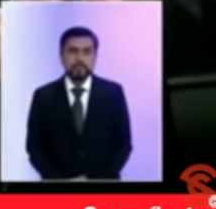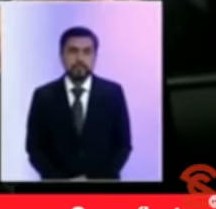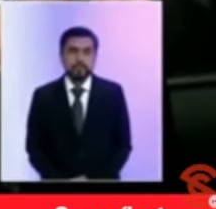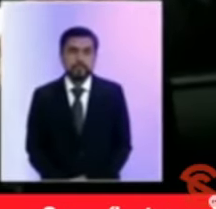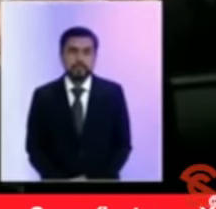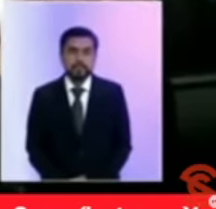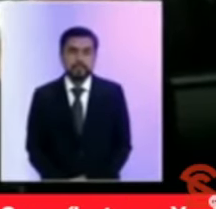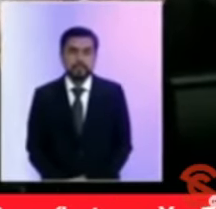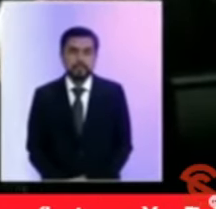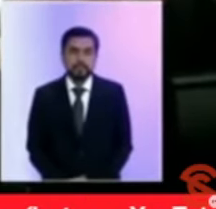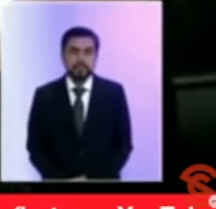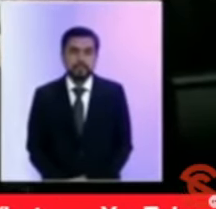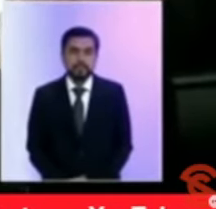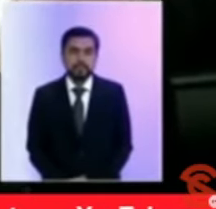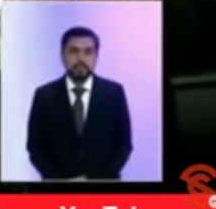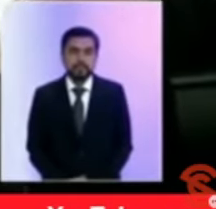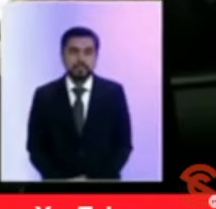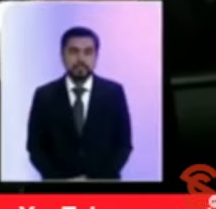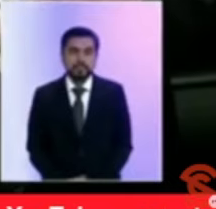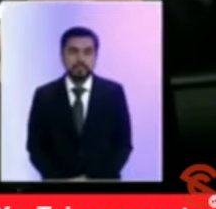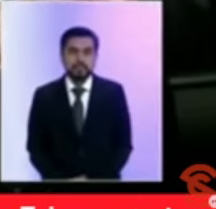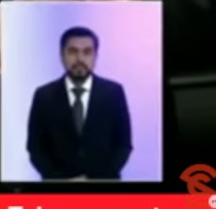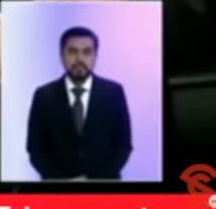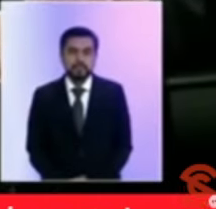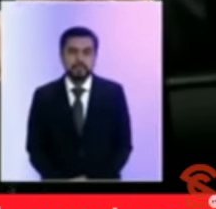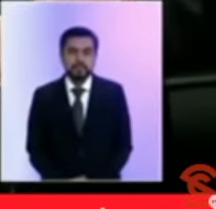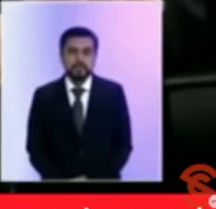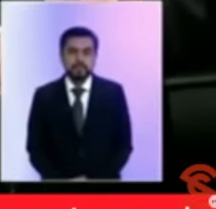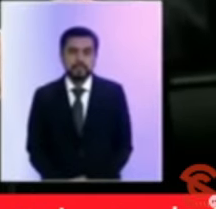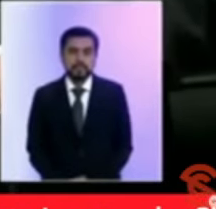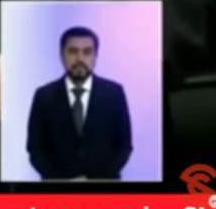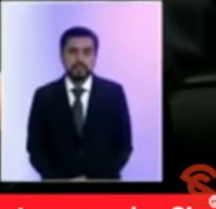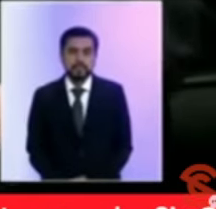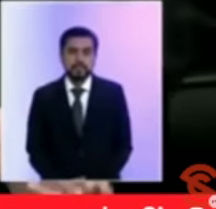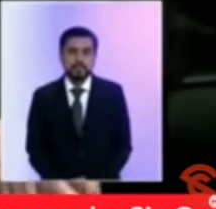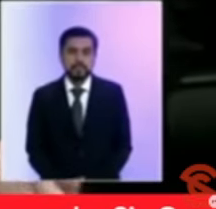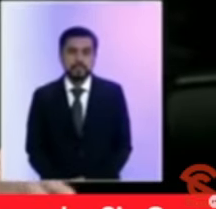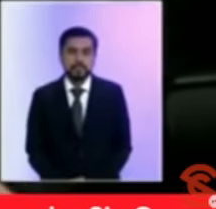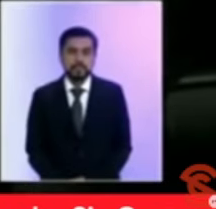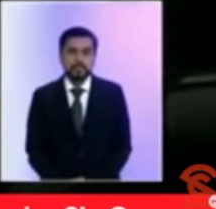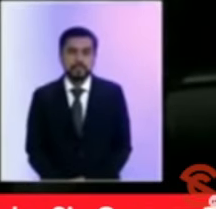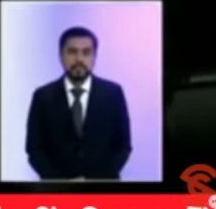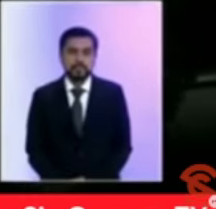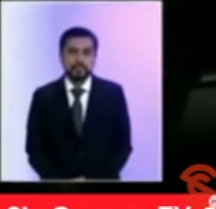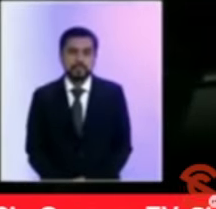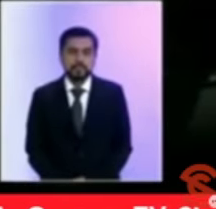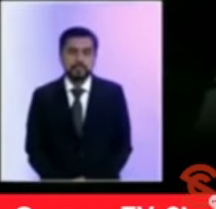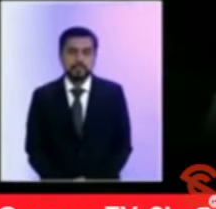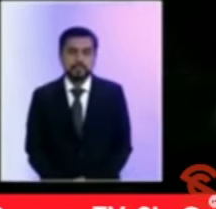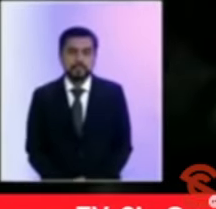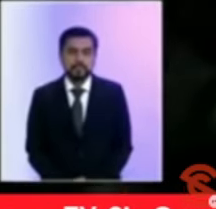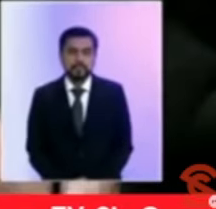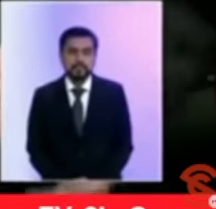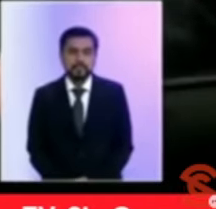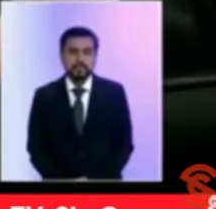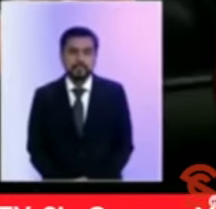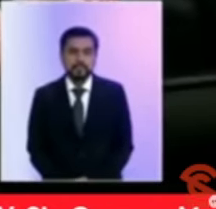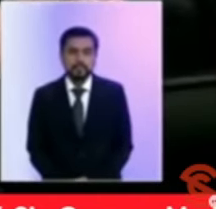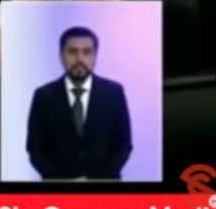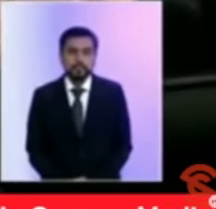través de las cámaras y los micrófonos de sin censura la primera mujer presidenta electa